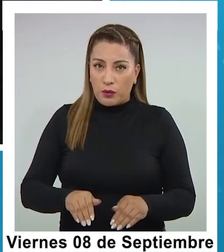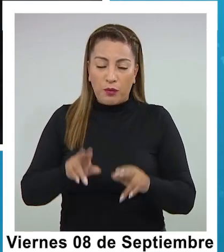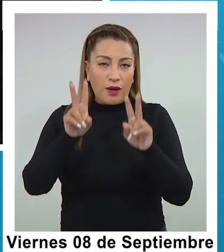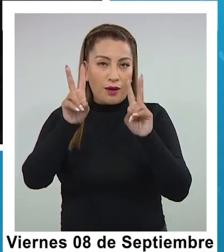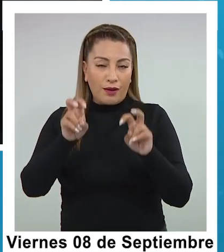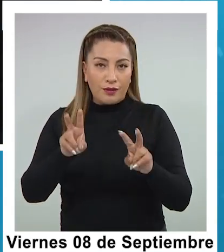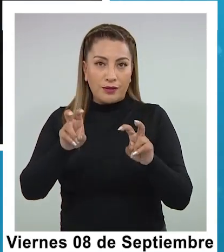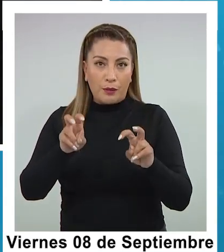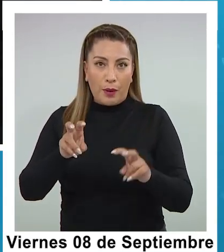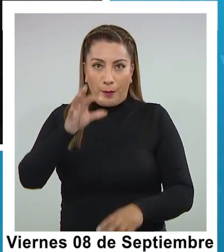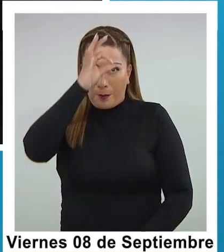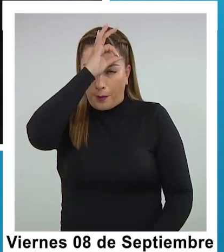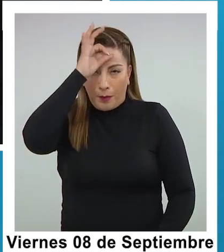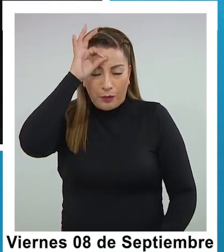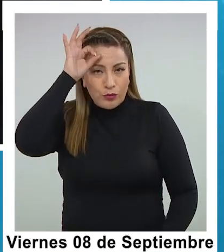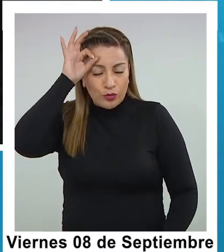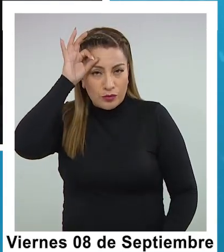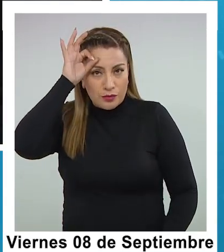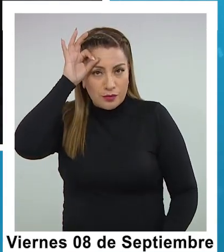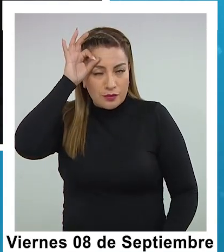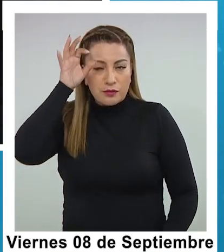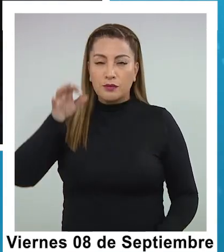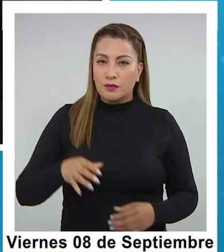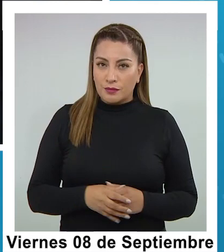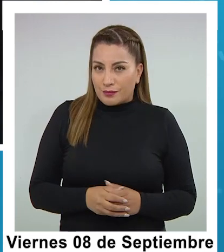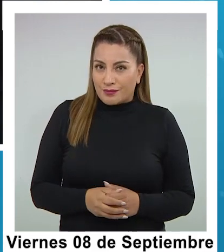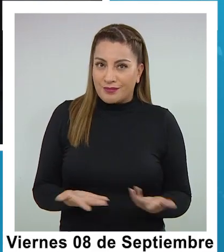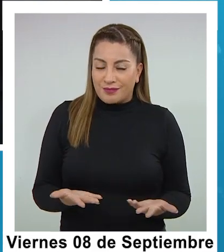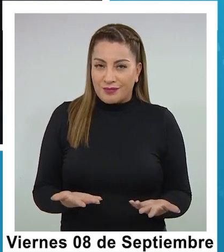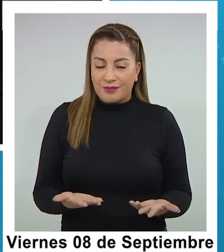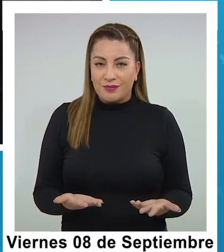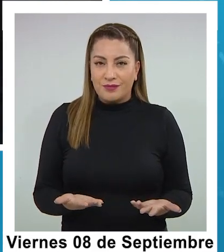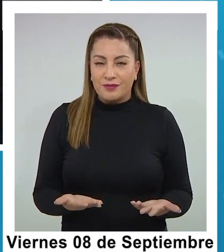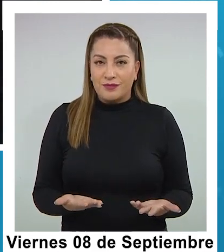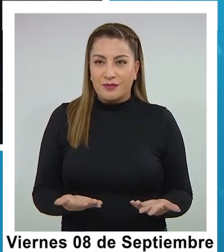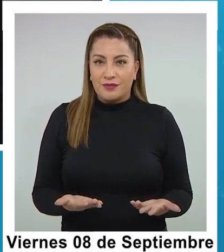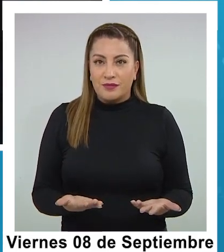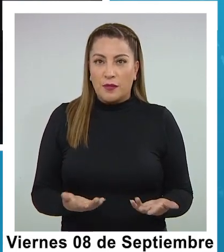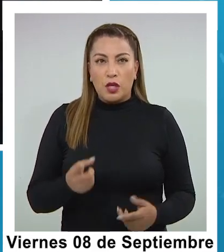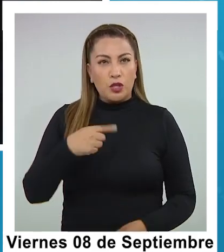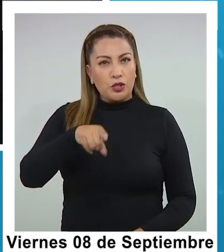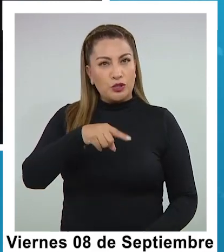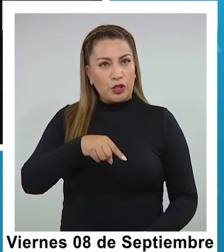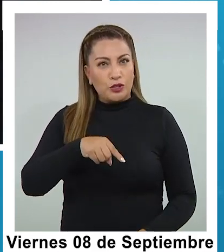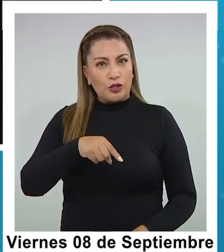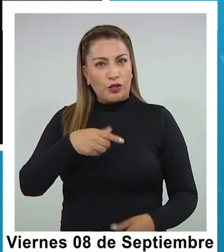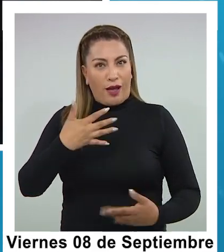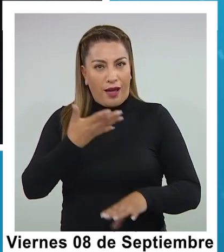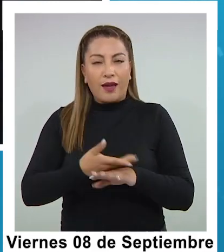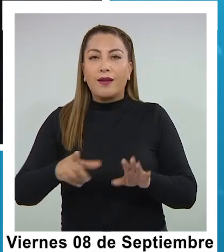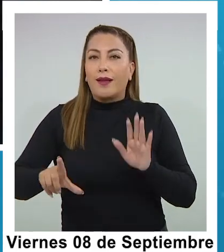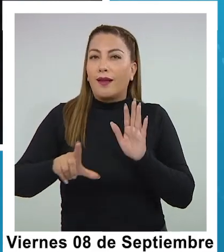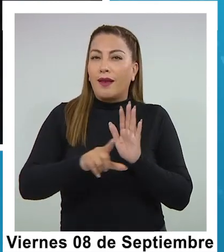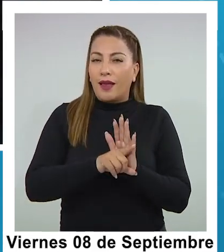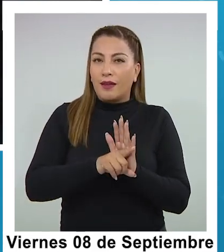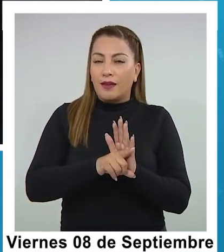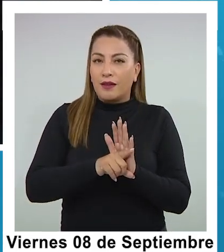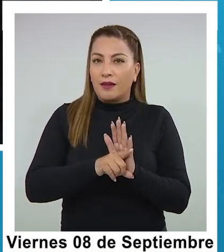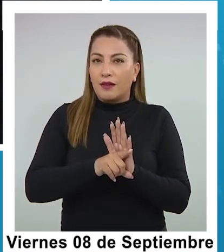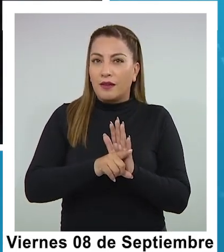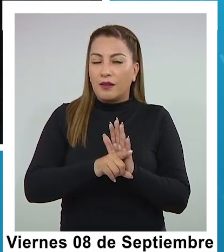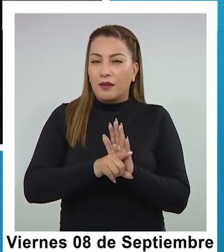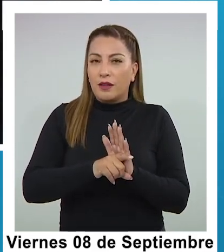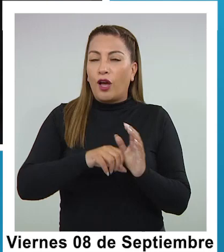tema de la causa mapuche. Por la causa mapuche, uno podría hacerse la pregunta ahora que salió la ley contra